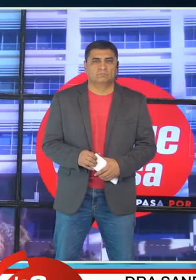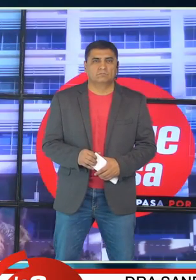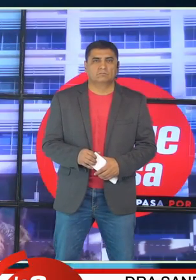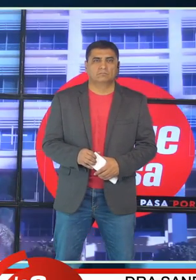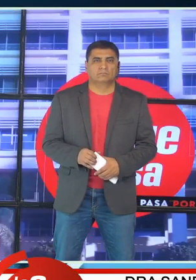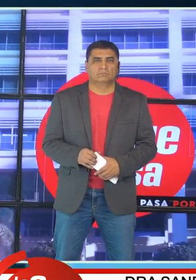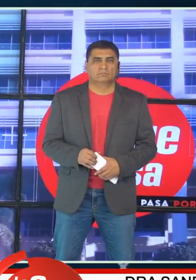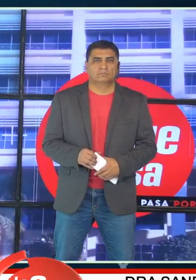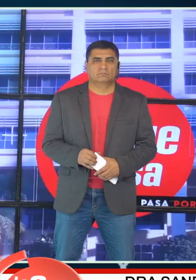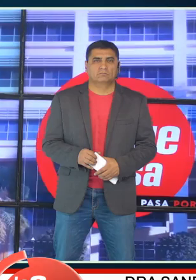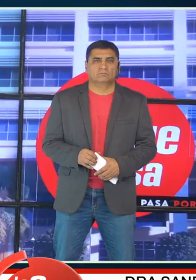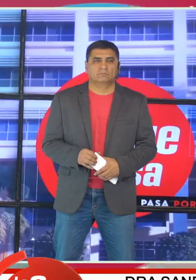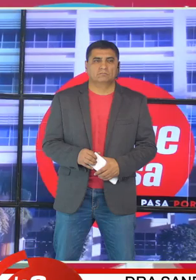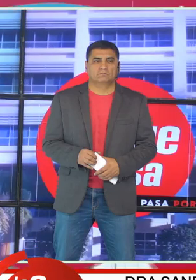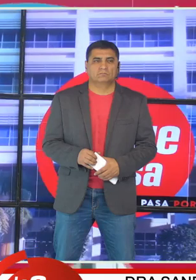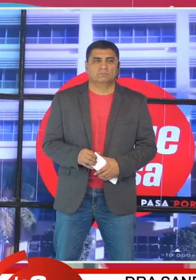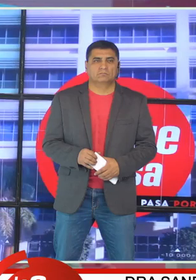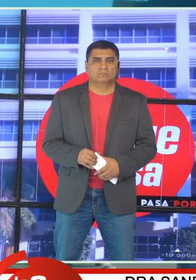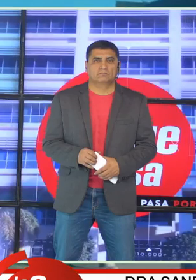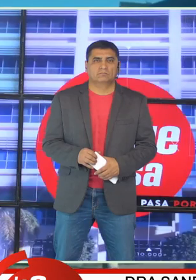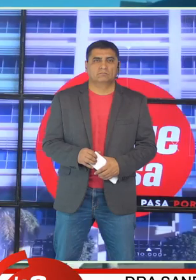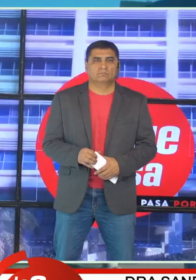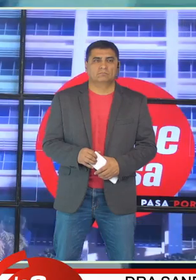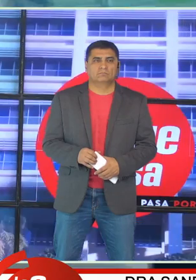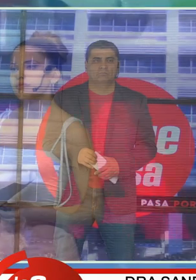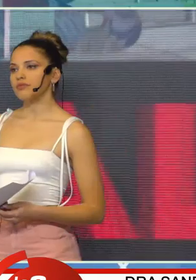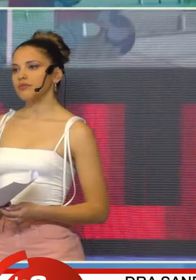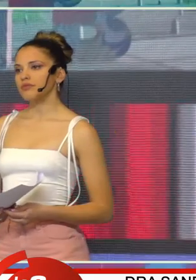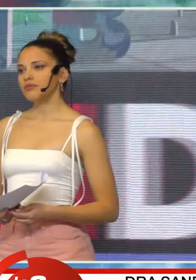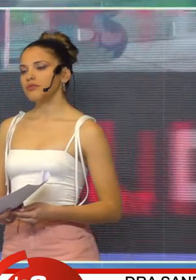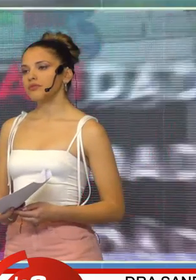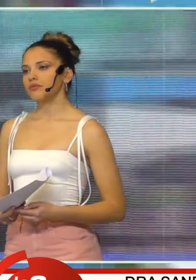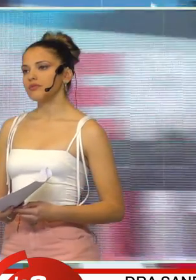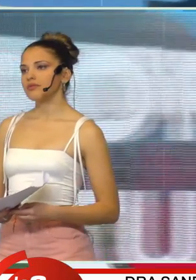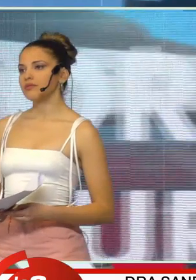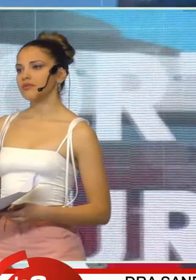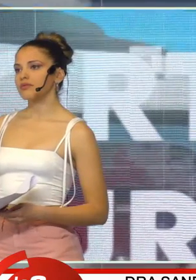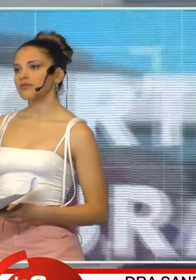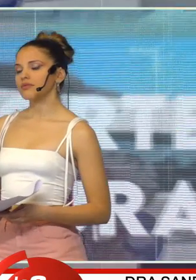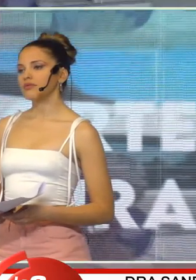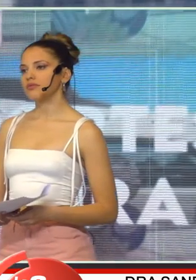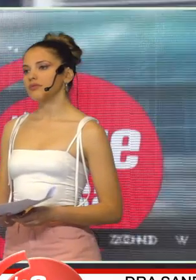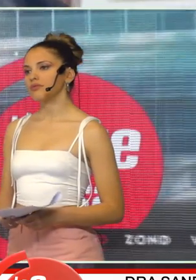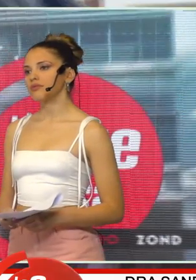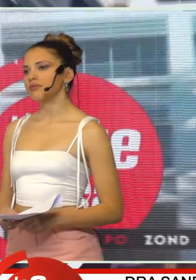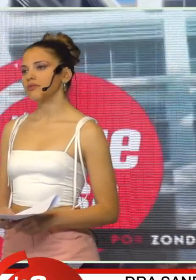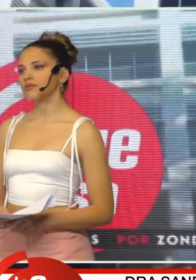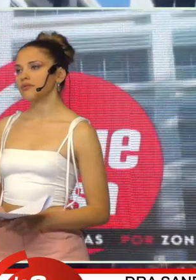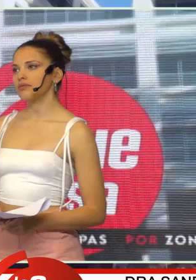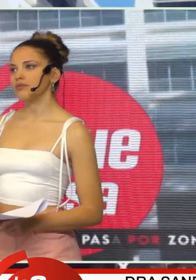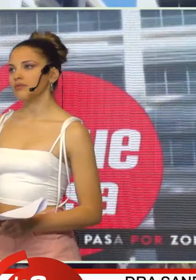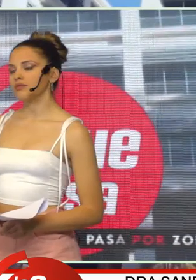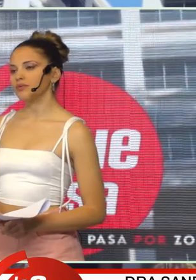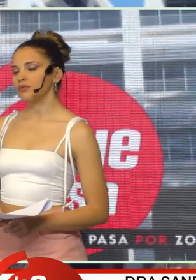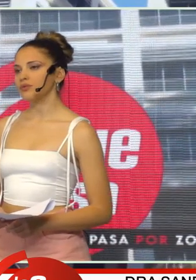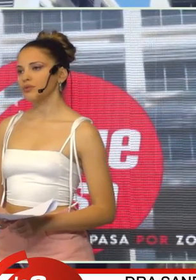con qué personas se iniciará? ¿Desde qué edad? Vamos a tener. La iniciación será a partir del